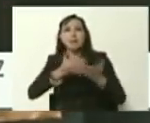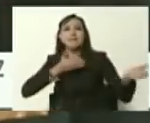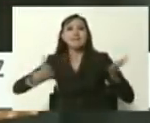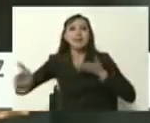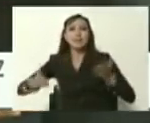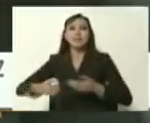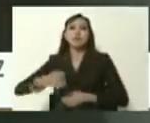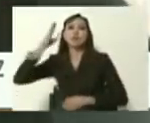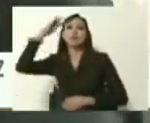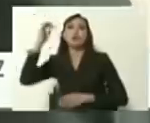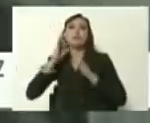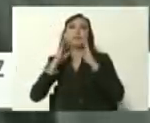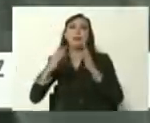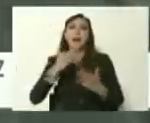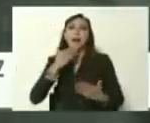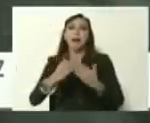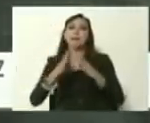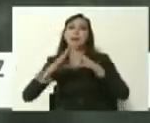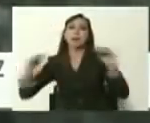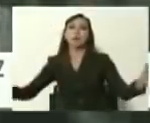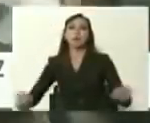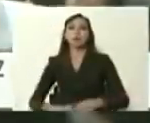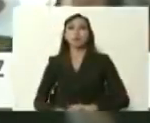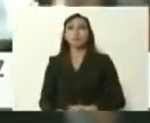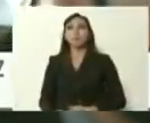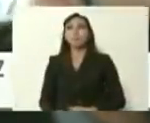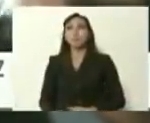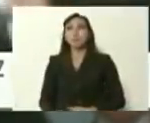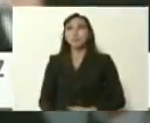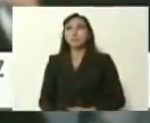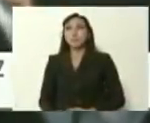le bendiga. Muchas gracias a todos. Gracias.